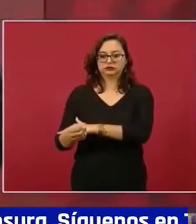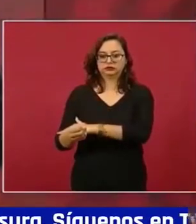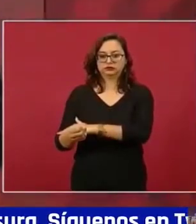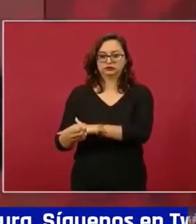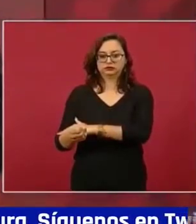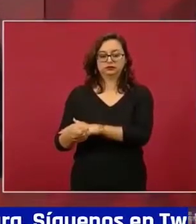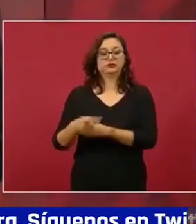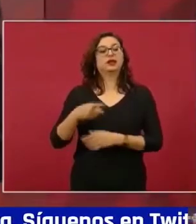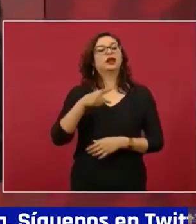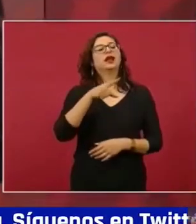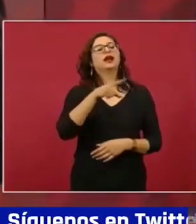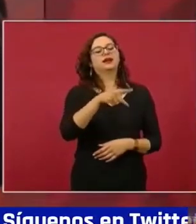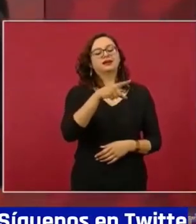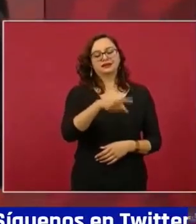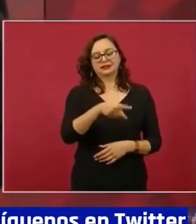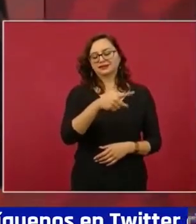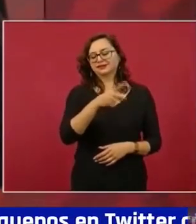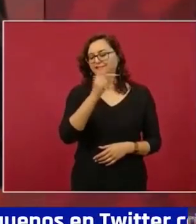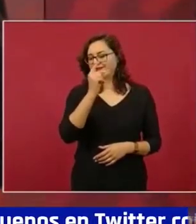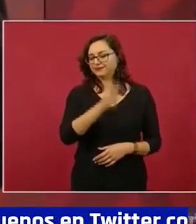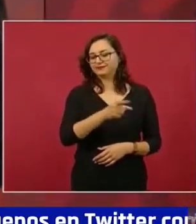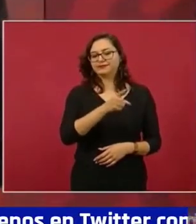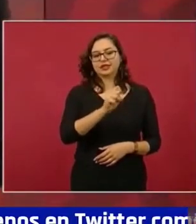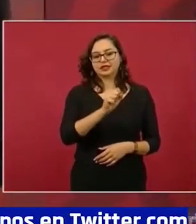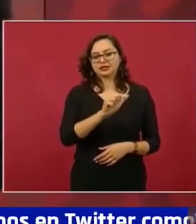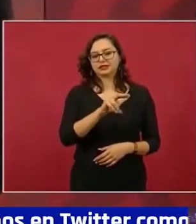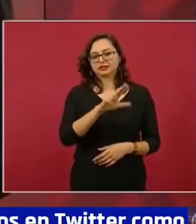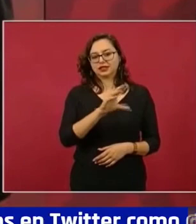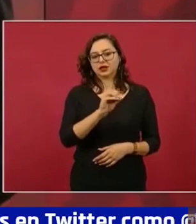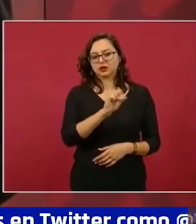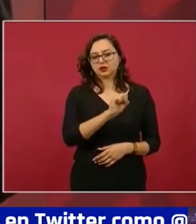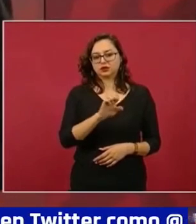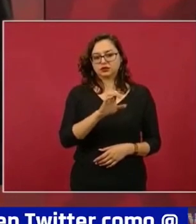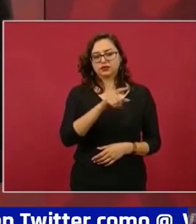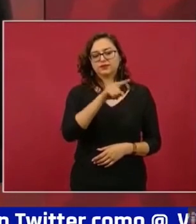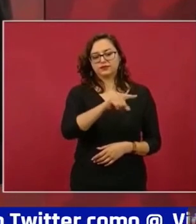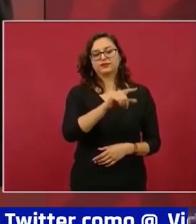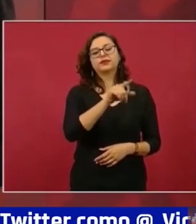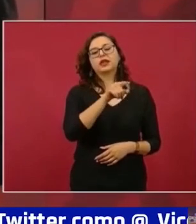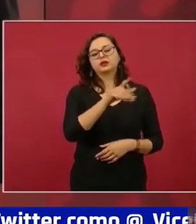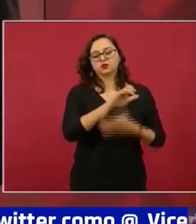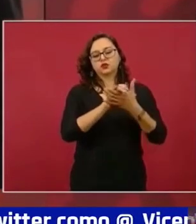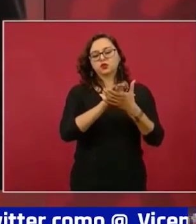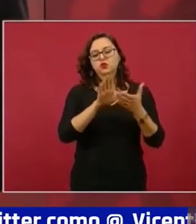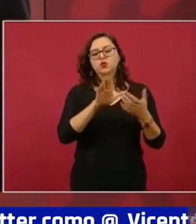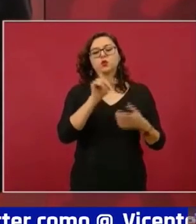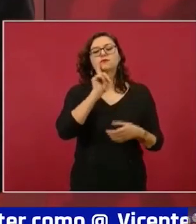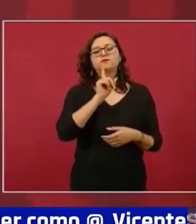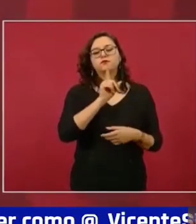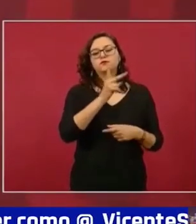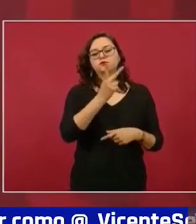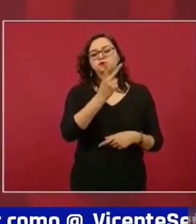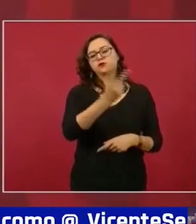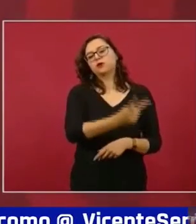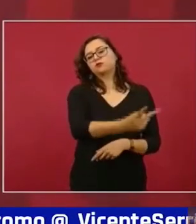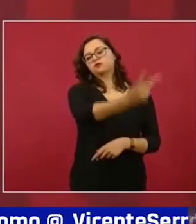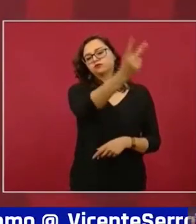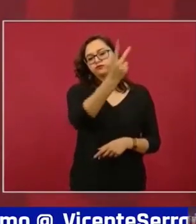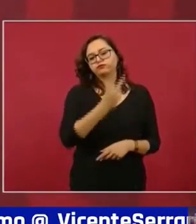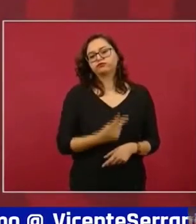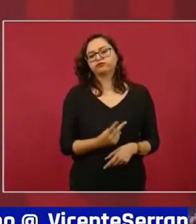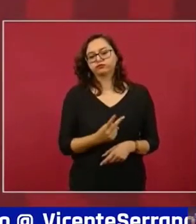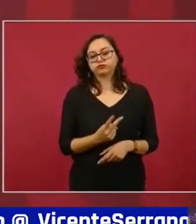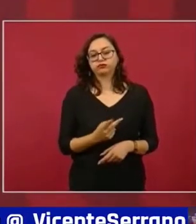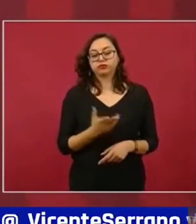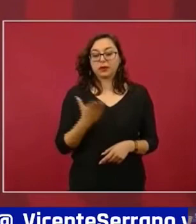Sarkozy, es presidente, ¿no? Sarkozy vino con su esposa y vinieron a hacer